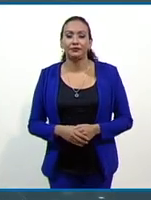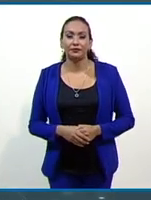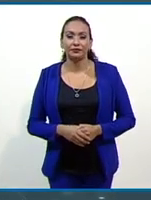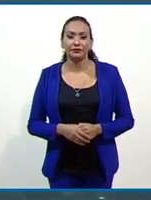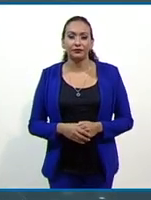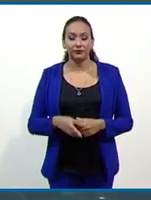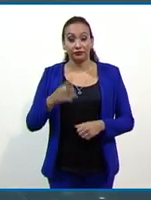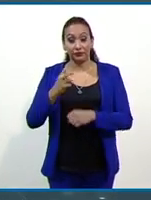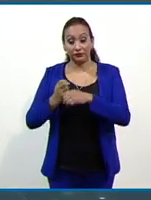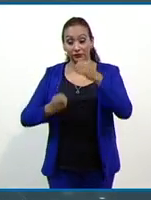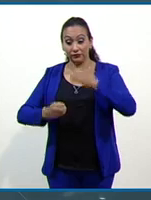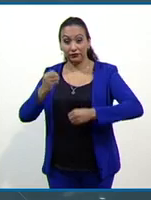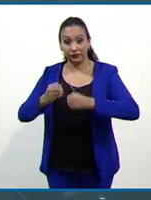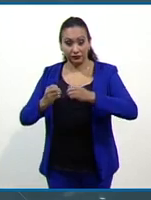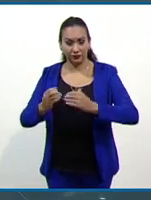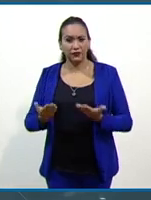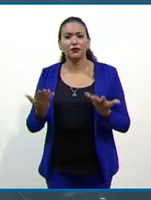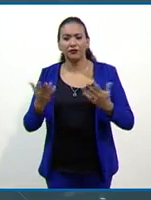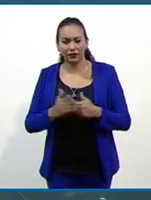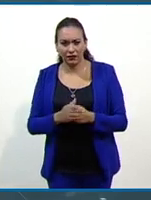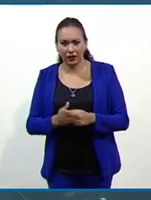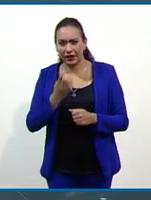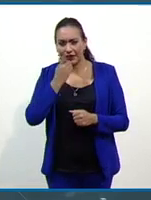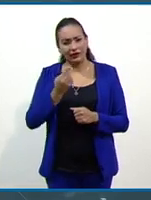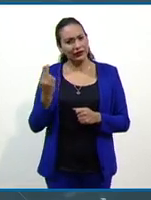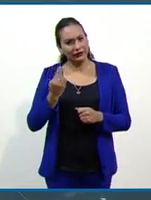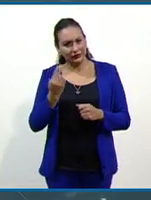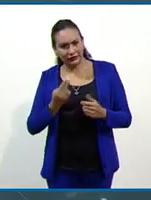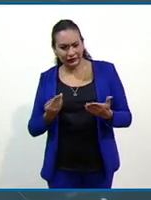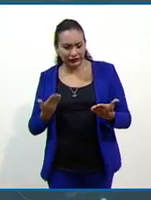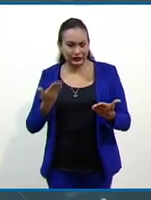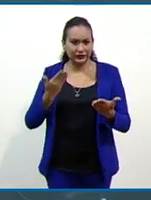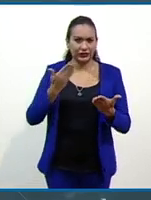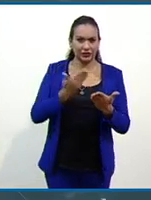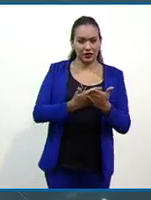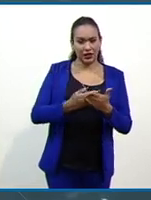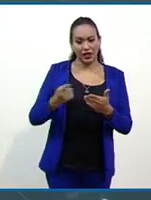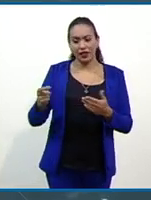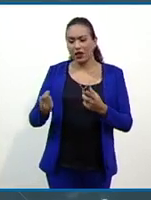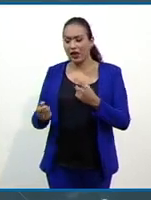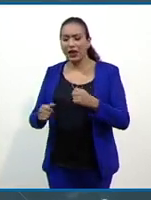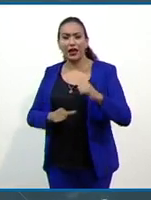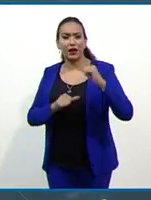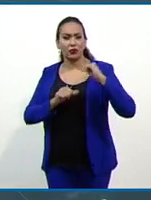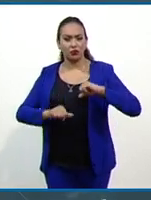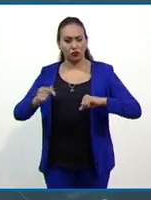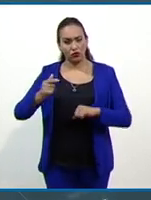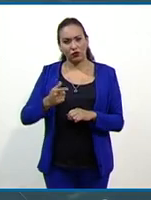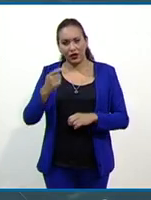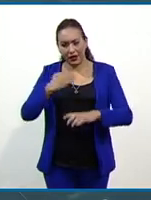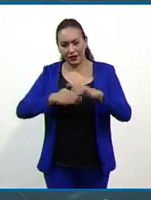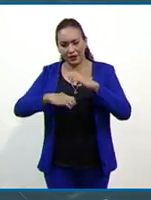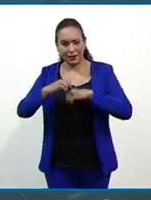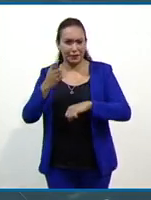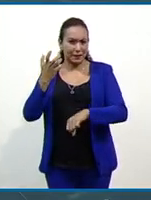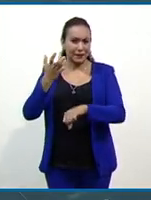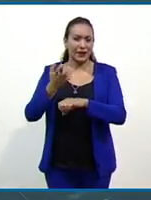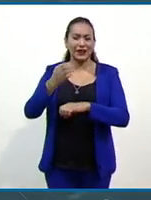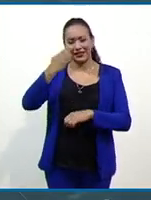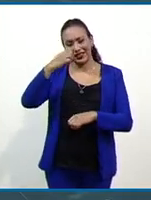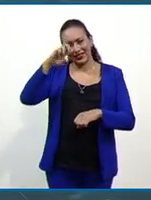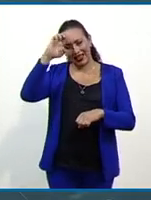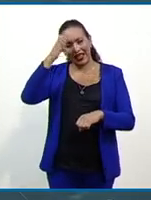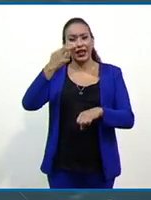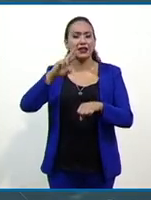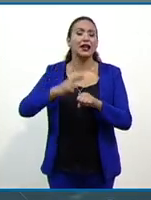La segunda sala de la Corte determinó que debe existir petición expresa de autoridad extranjera para que proceda el bloqueo financiero